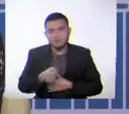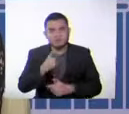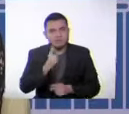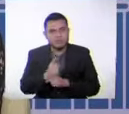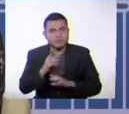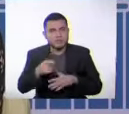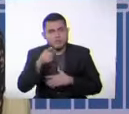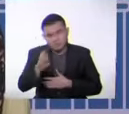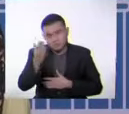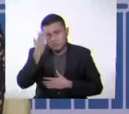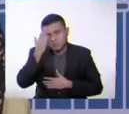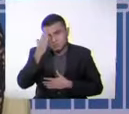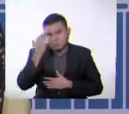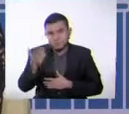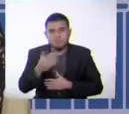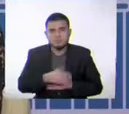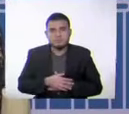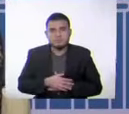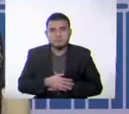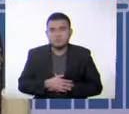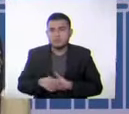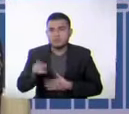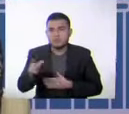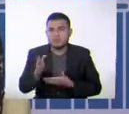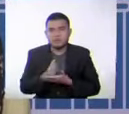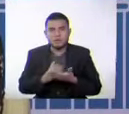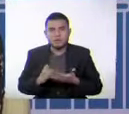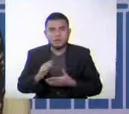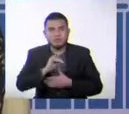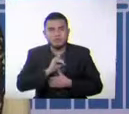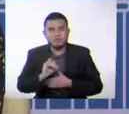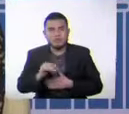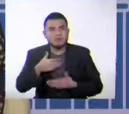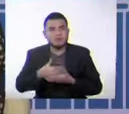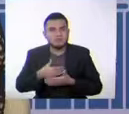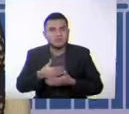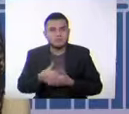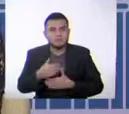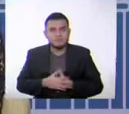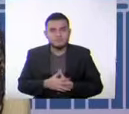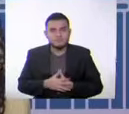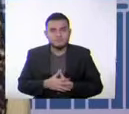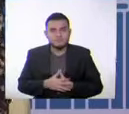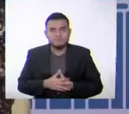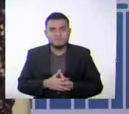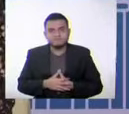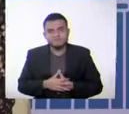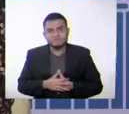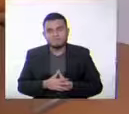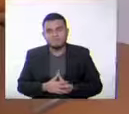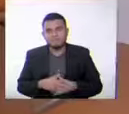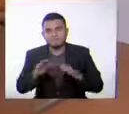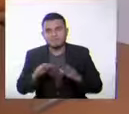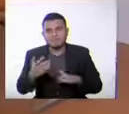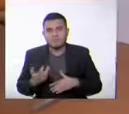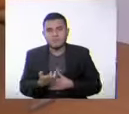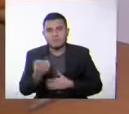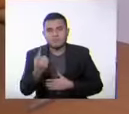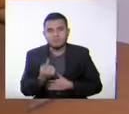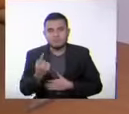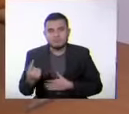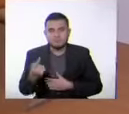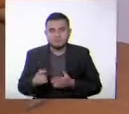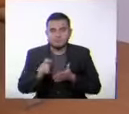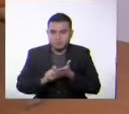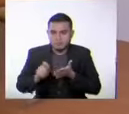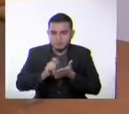tú te conozcas acerca de esa parte de identidad sexual. Muy bien, gracias a todas las personas que han estado escribiendo